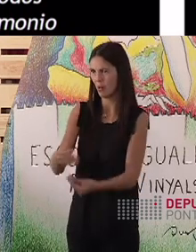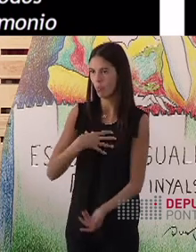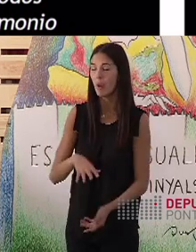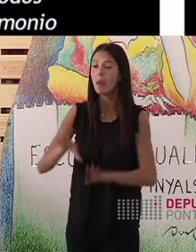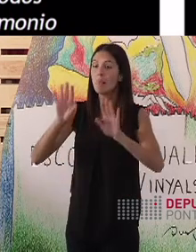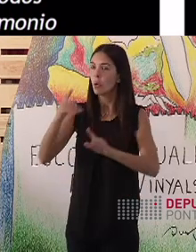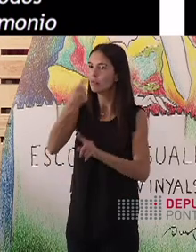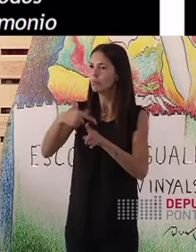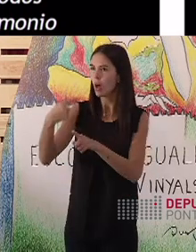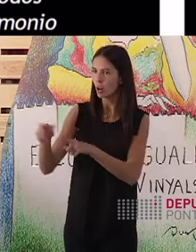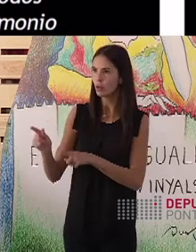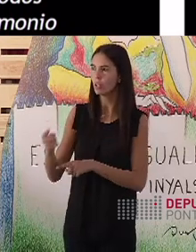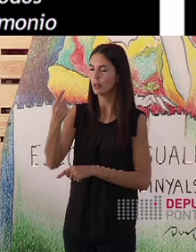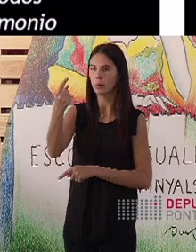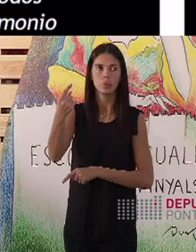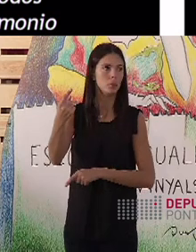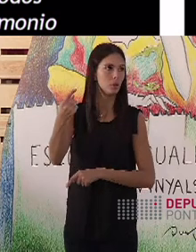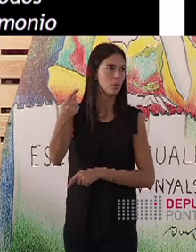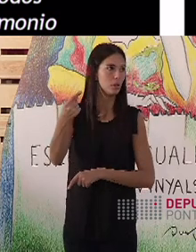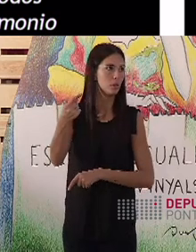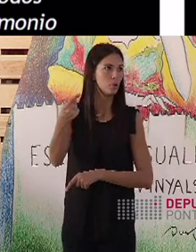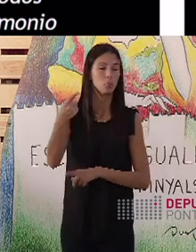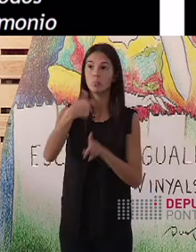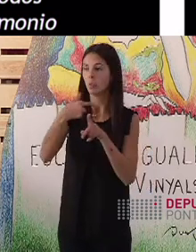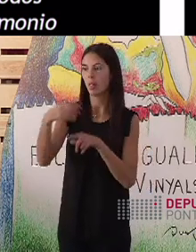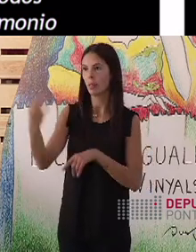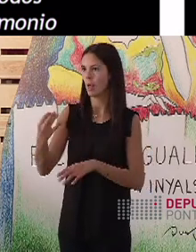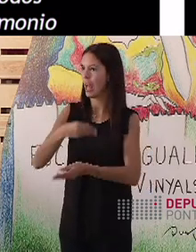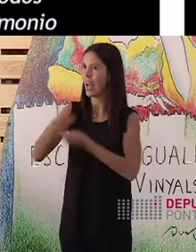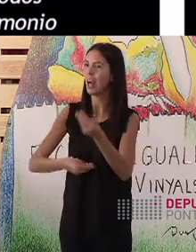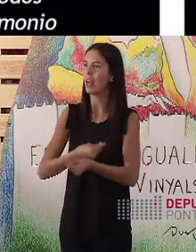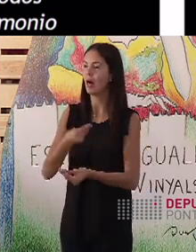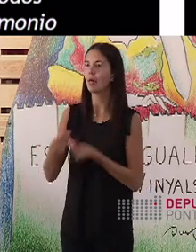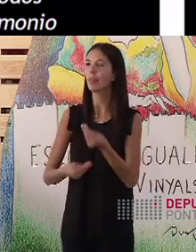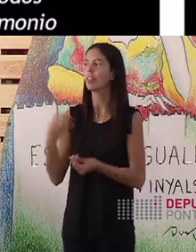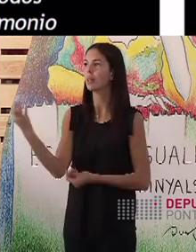pero unha das cousas que temos que tamén que facer é que